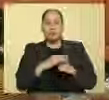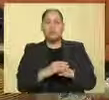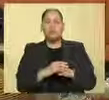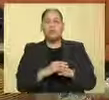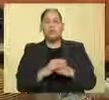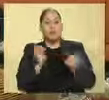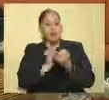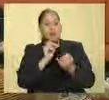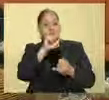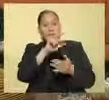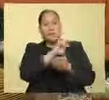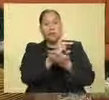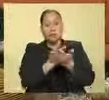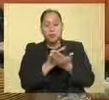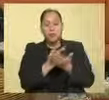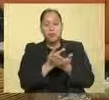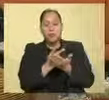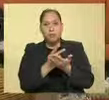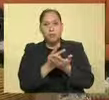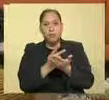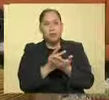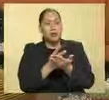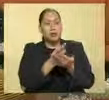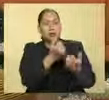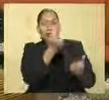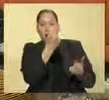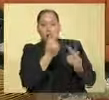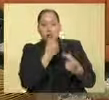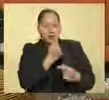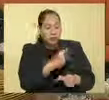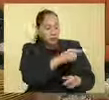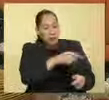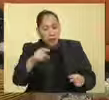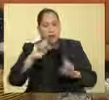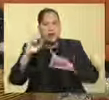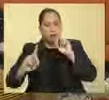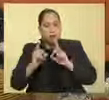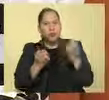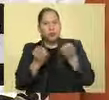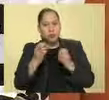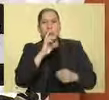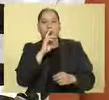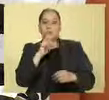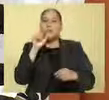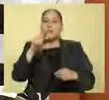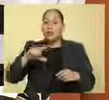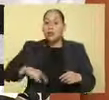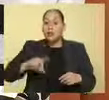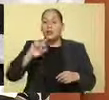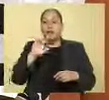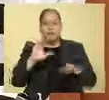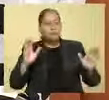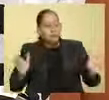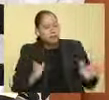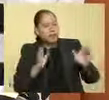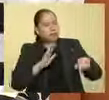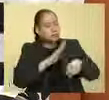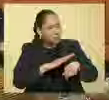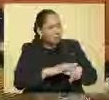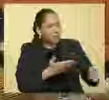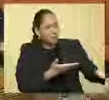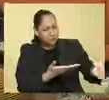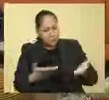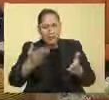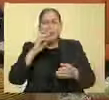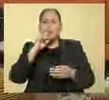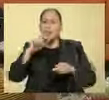uno de esos programas, precisamente, si en los niños generas el deporte desde pequeños, claro. Por eso el gobierno de la Ciudad de México impulsa